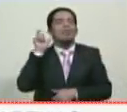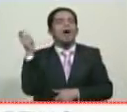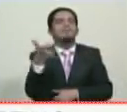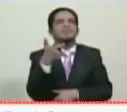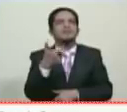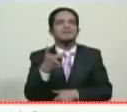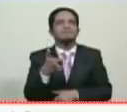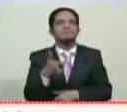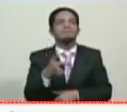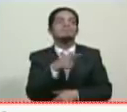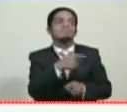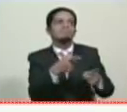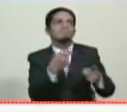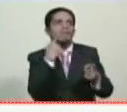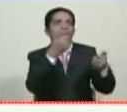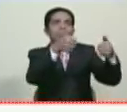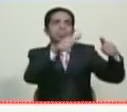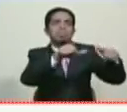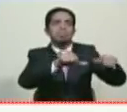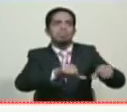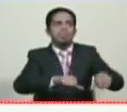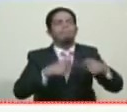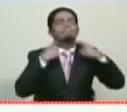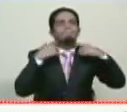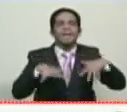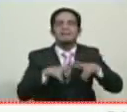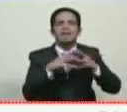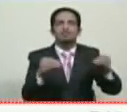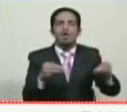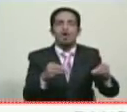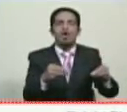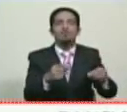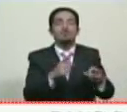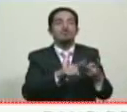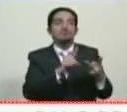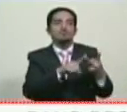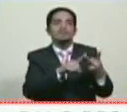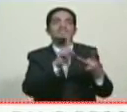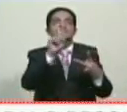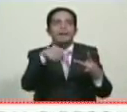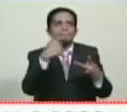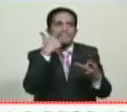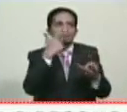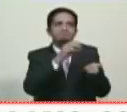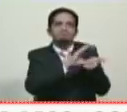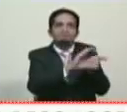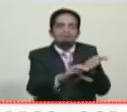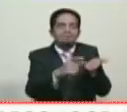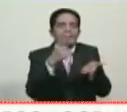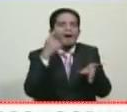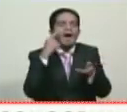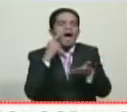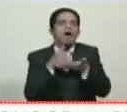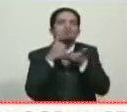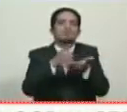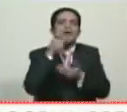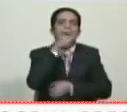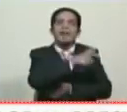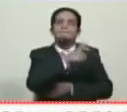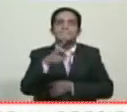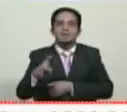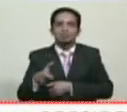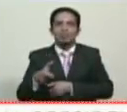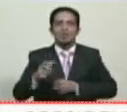Miranda, causando pérdidas a materiales médicos, quirúrgicos, además insumos médicos para pacientes de diálisis y